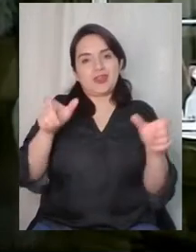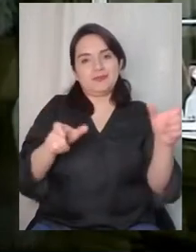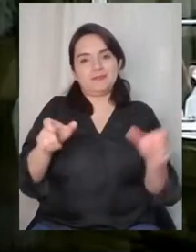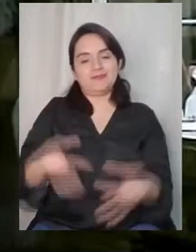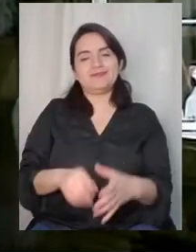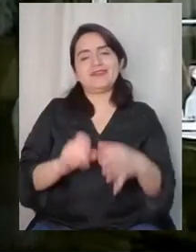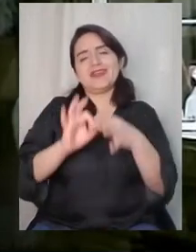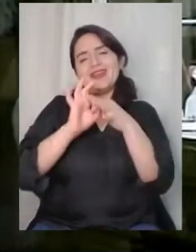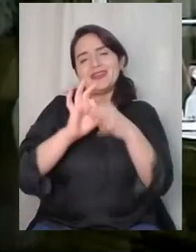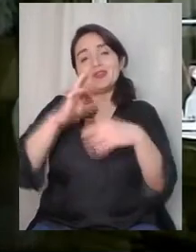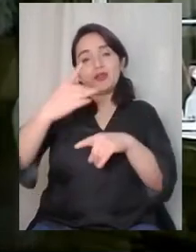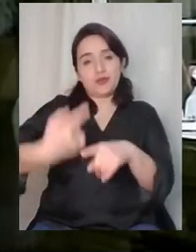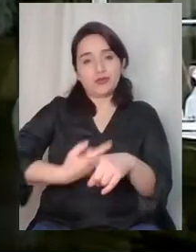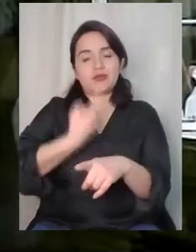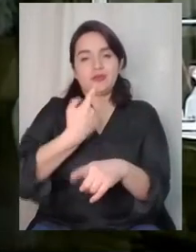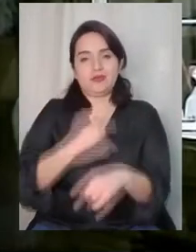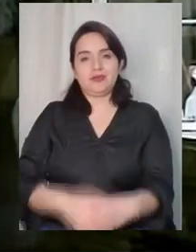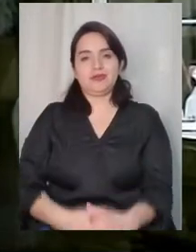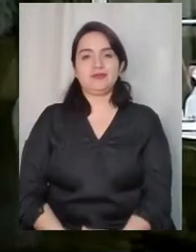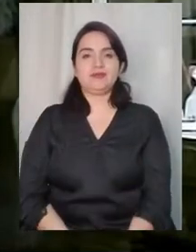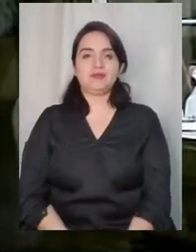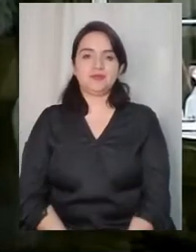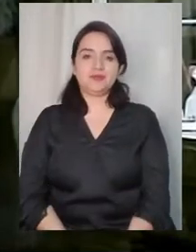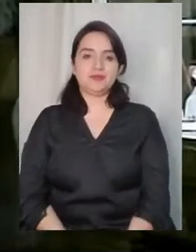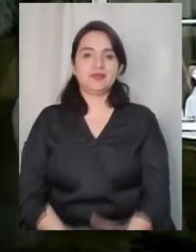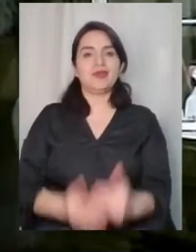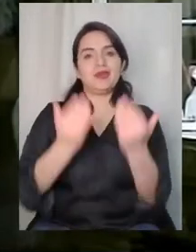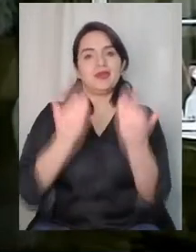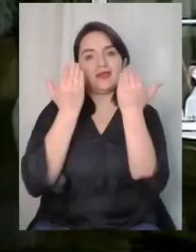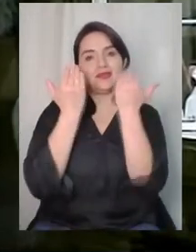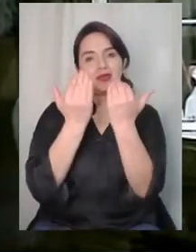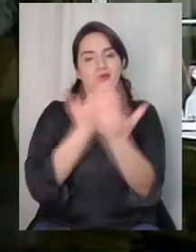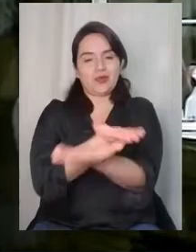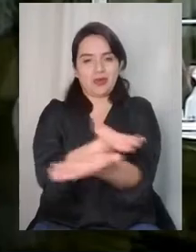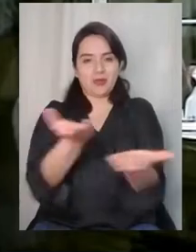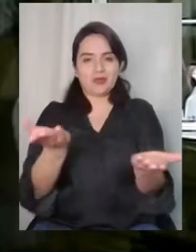y saludarles desde Cuyé.